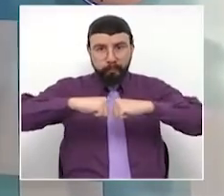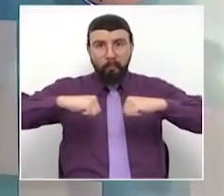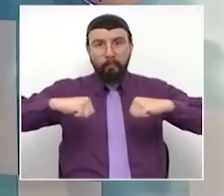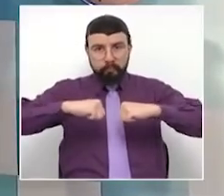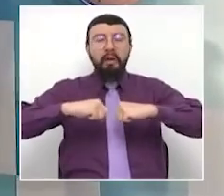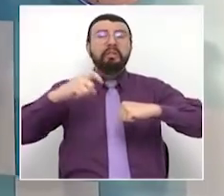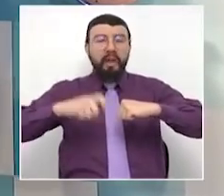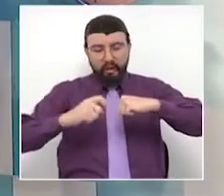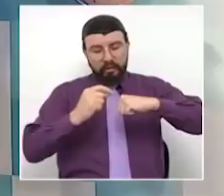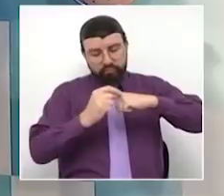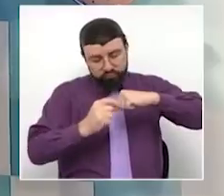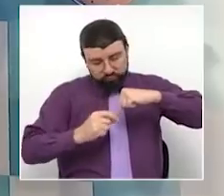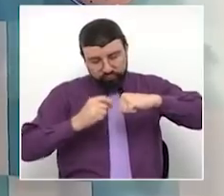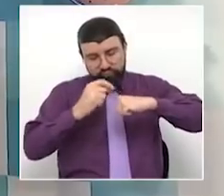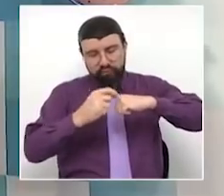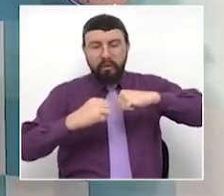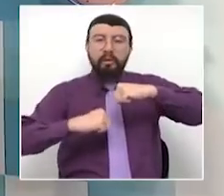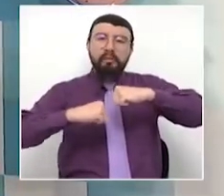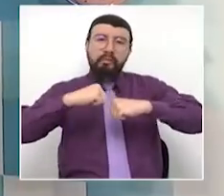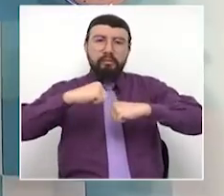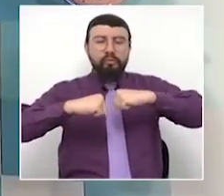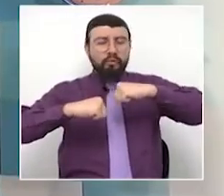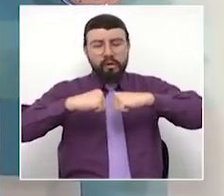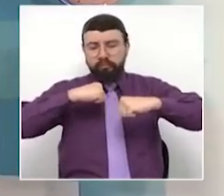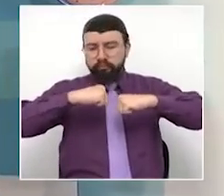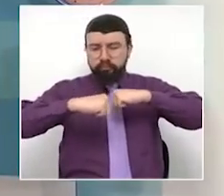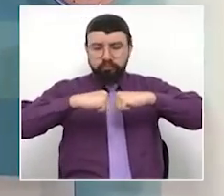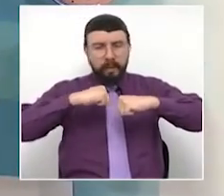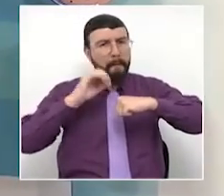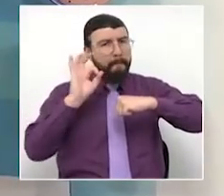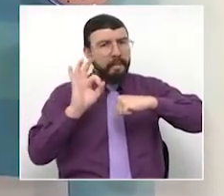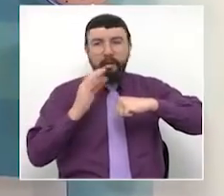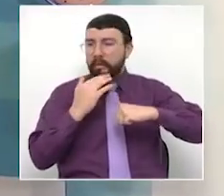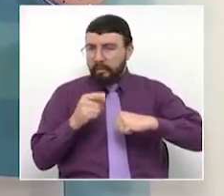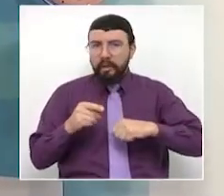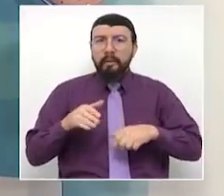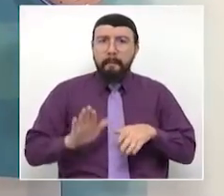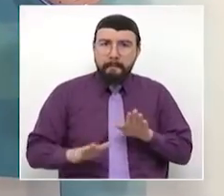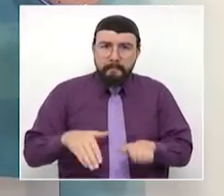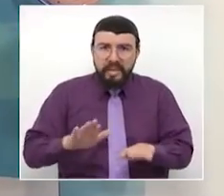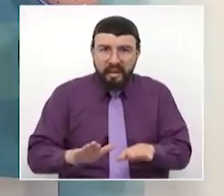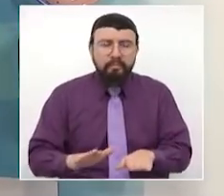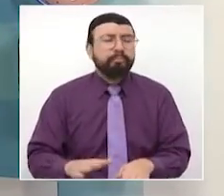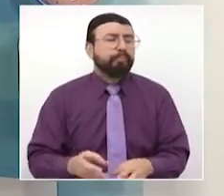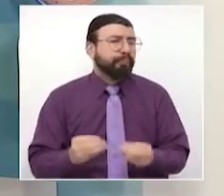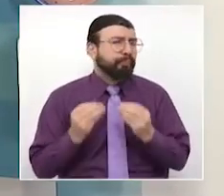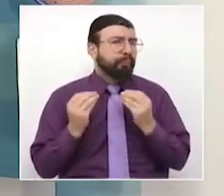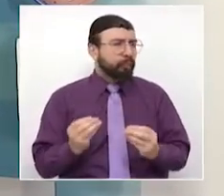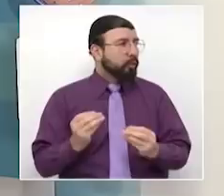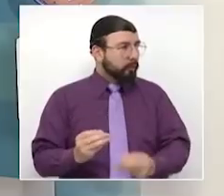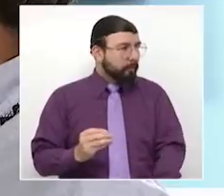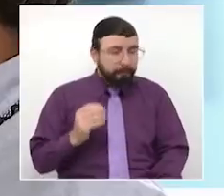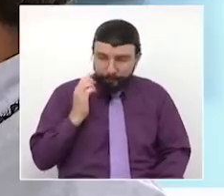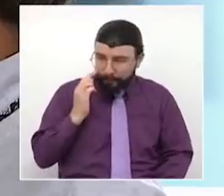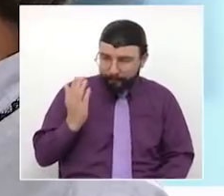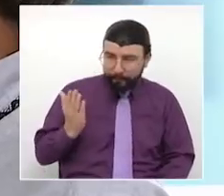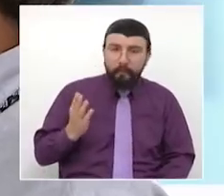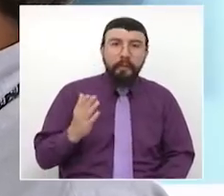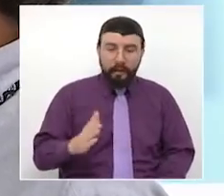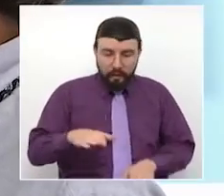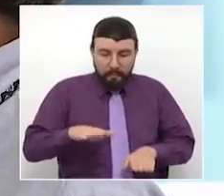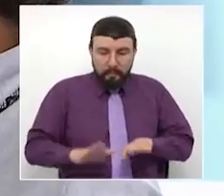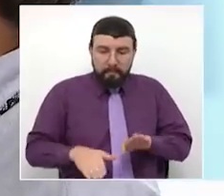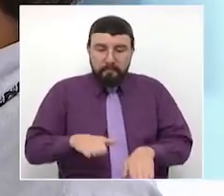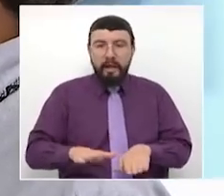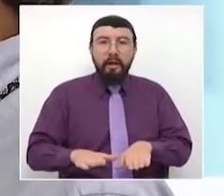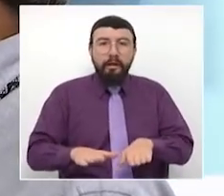laminillas para poder que se desplacen y hagan un buen movimiento. En el pie sucede bastante. digamos, mire, aquí podemos ver entre este